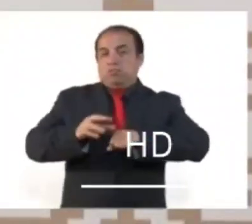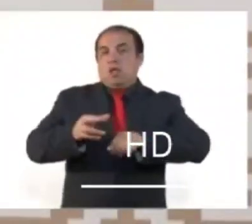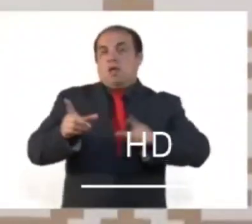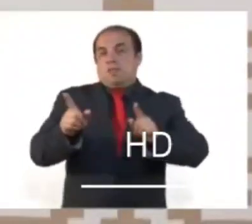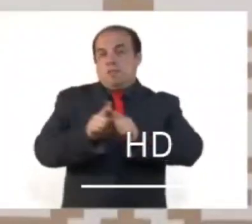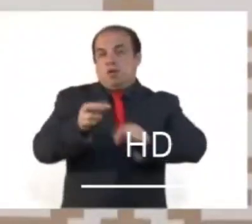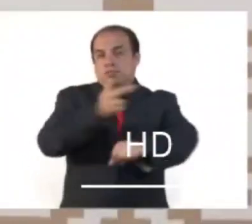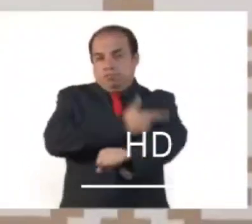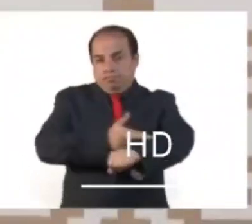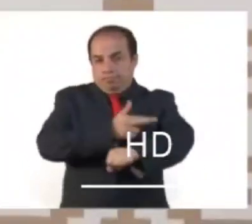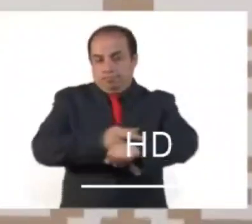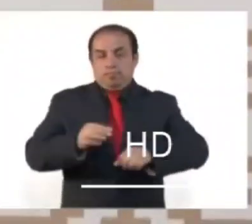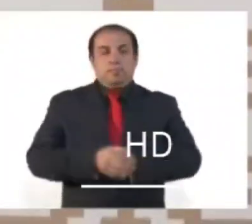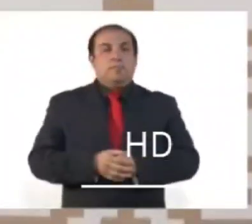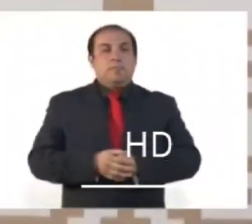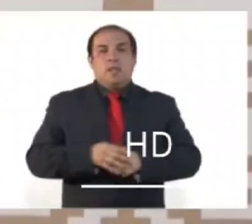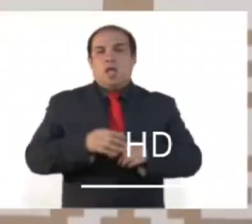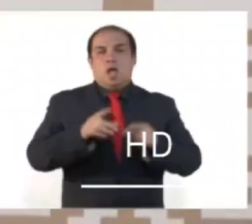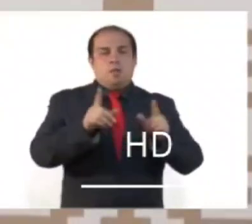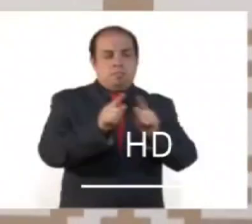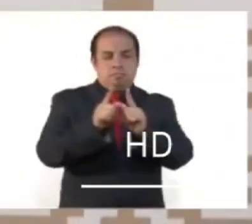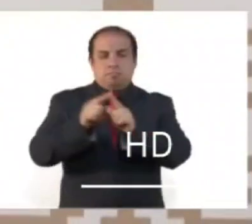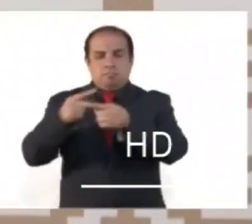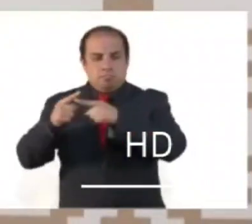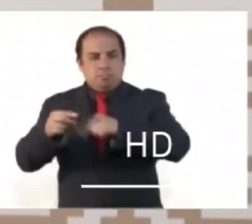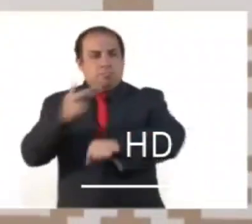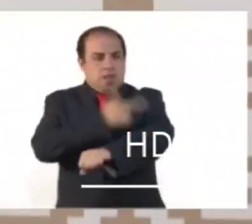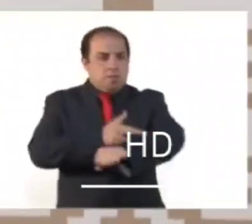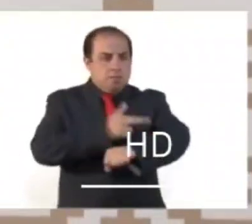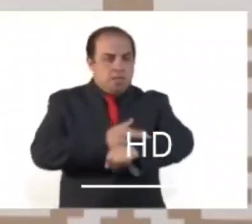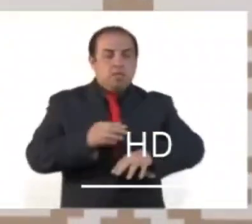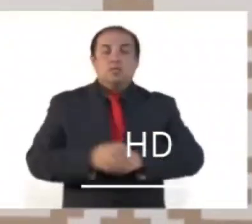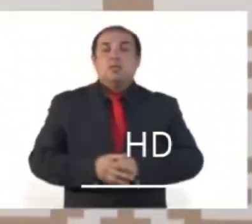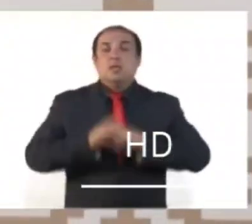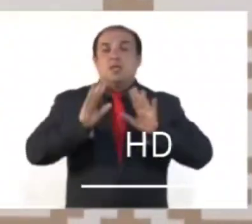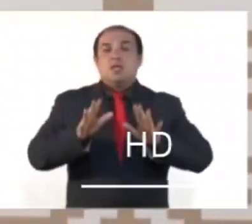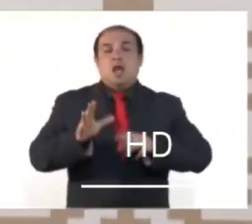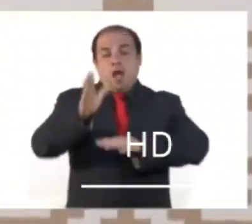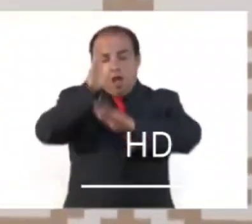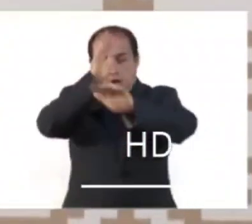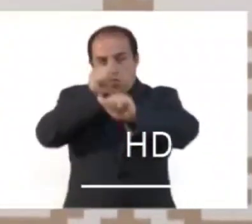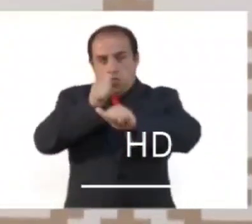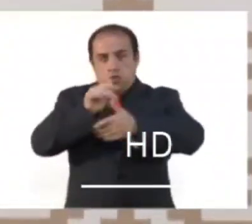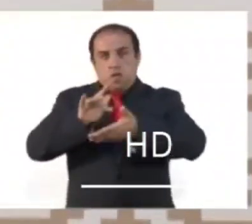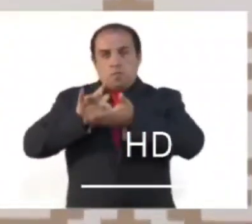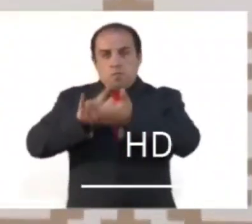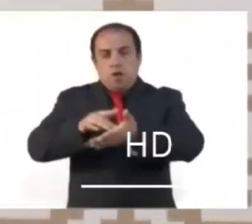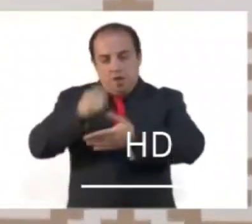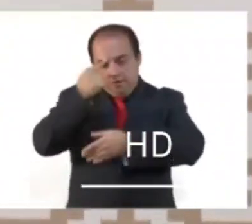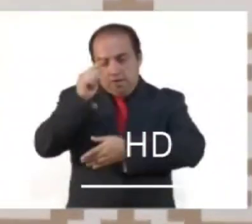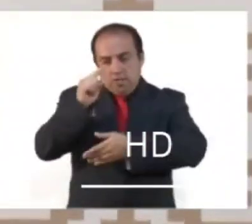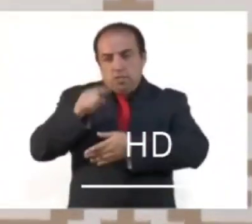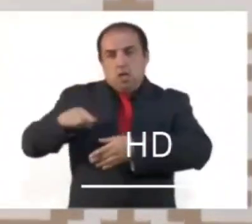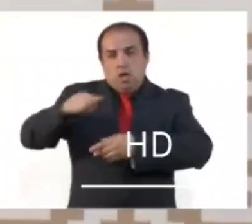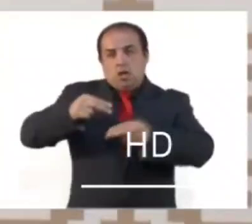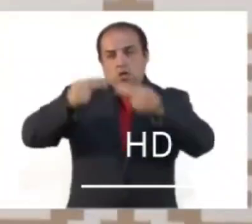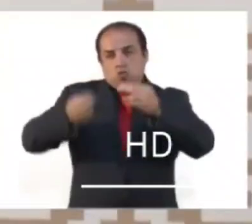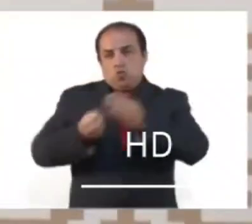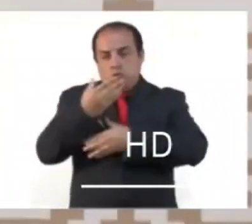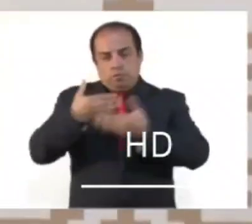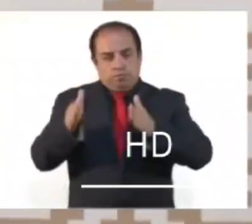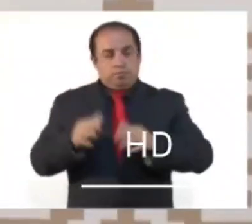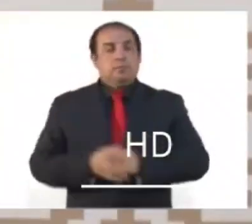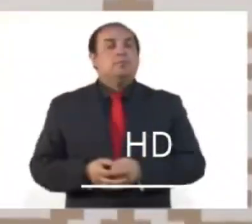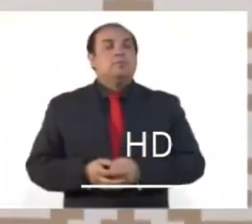digitalizaron prácticamente todos los trámites y además se han emitido acuerdos de facilidades. Logramos